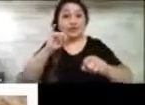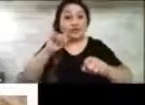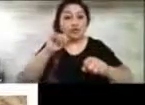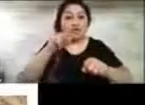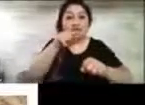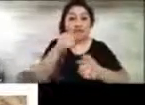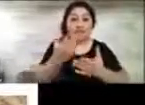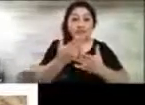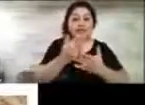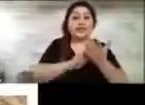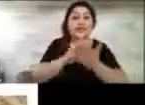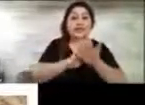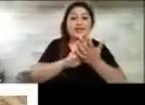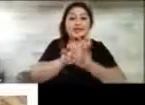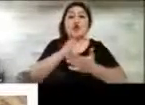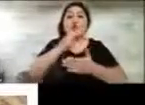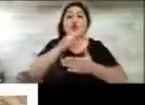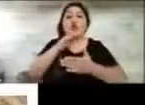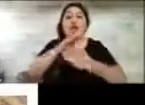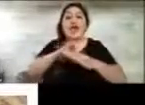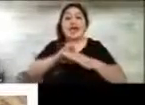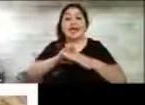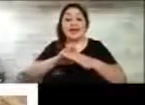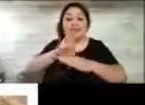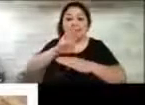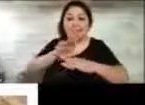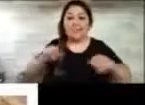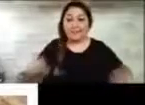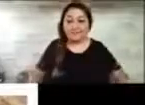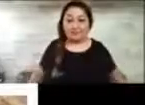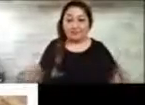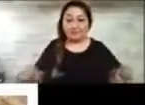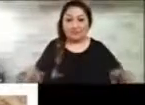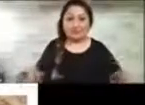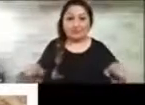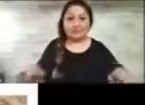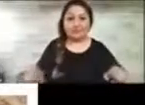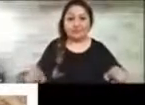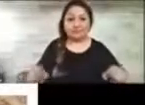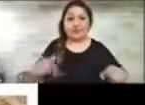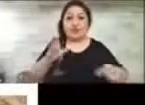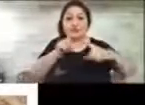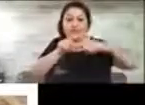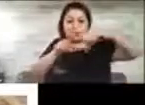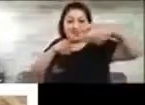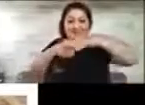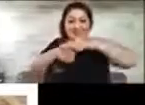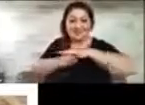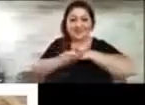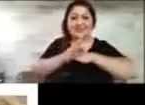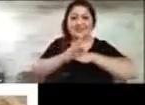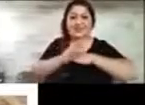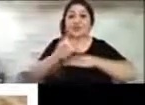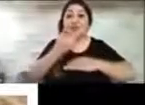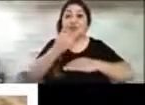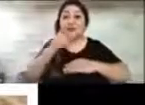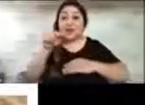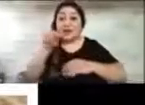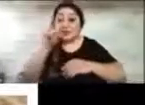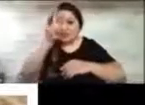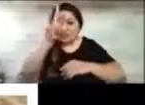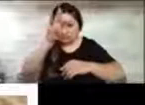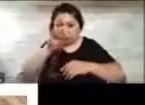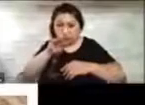acceso ni rampas para personas con movilidad reducida, o estas huellas podáctiles que quedan aisladas, que son